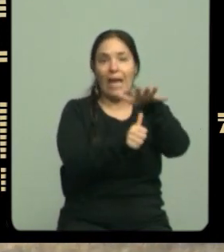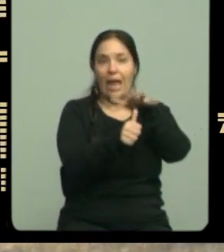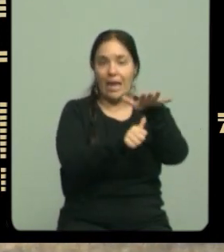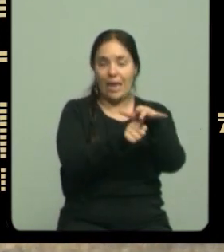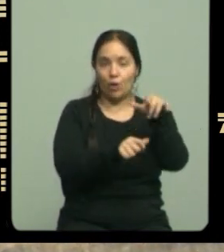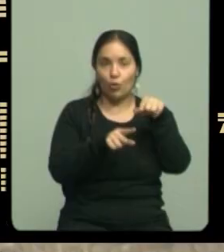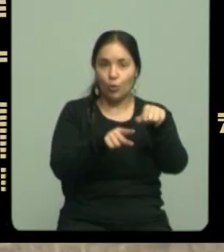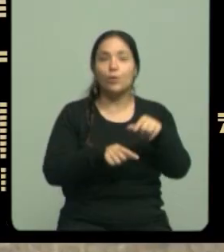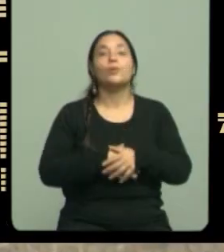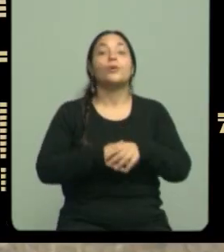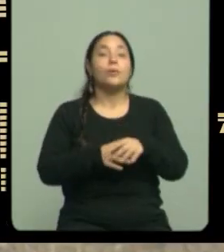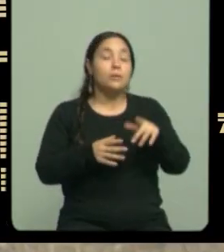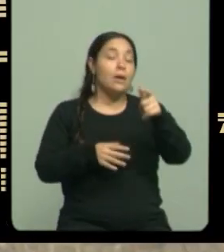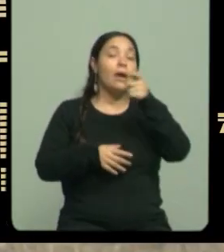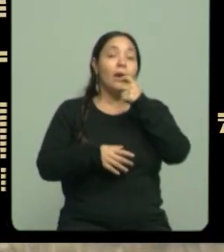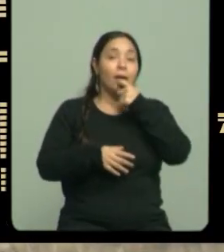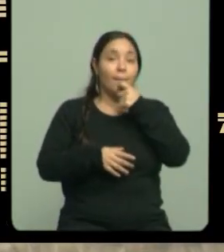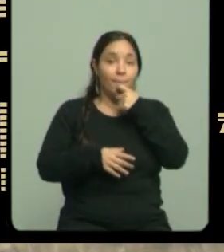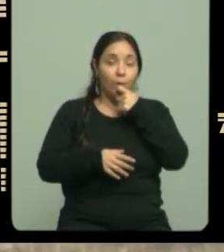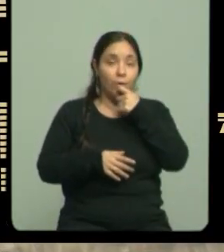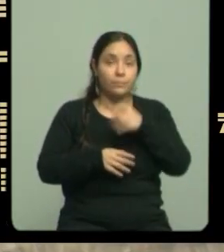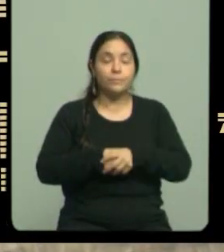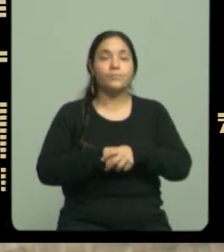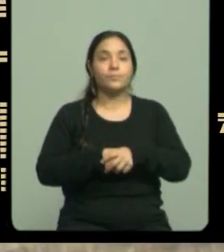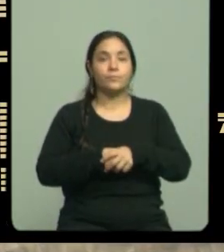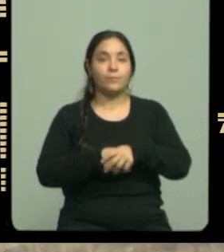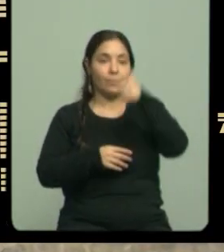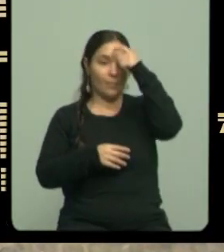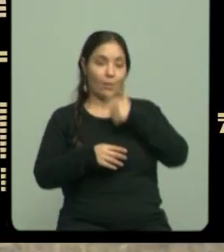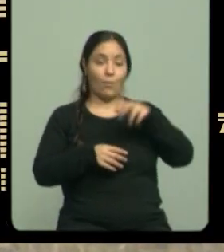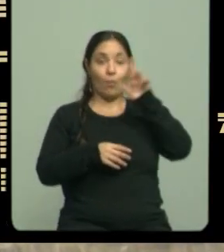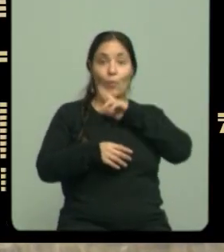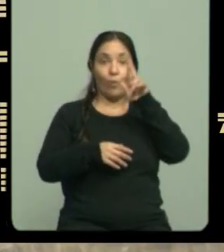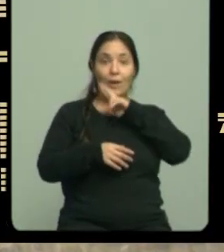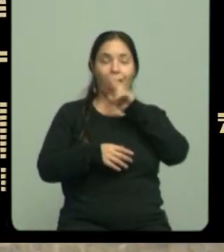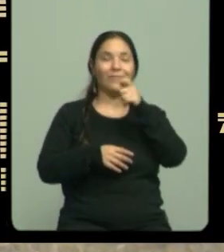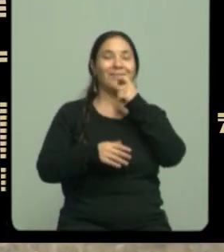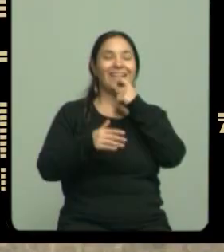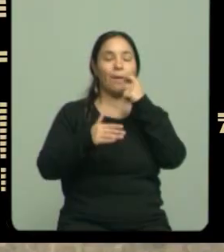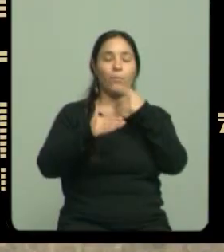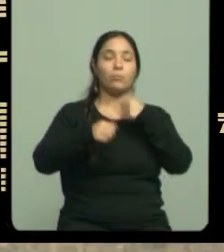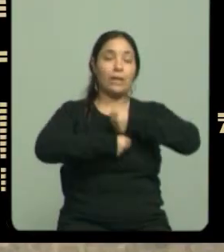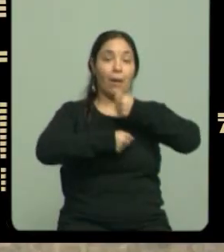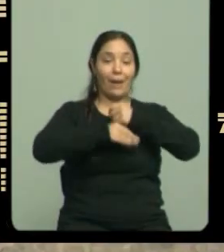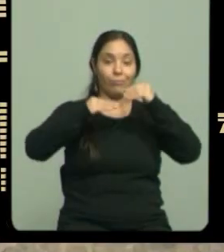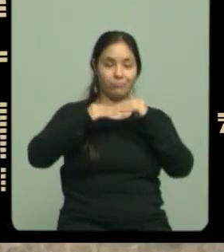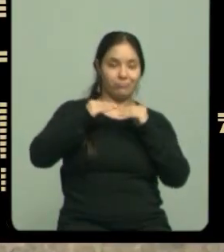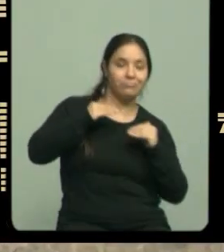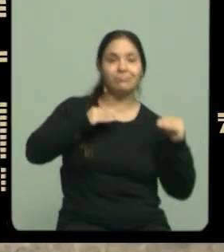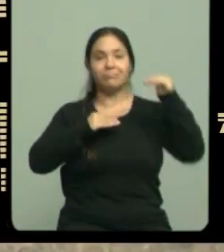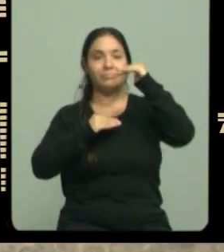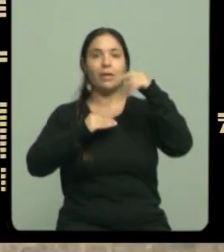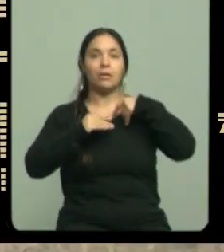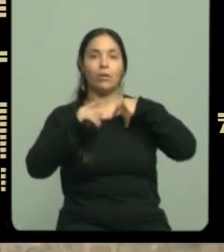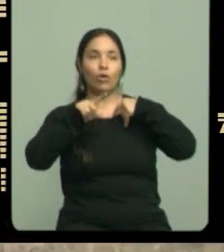motivos de género en el ámbito laboral, que es, por ejemplo, cuando se le obstaculiza a una mujer un ascenso o